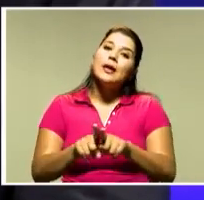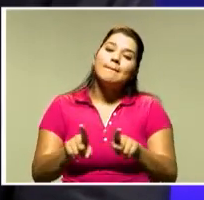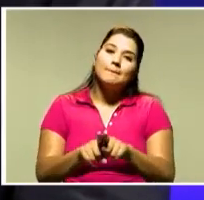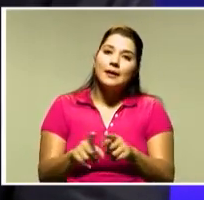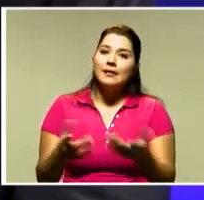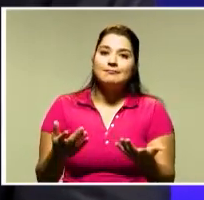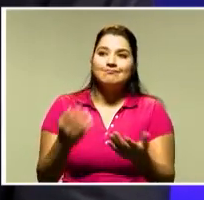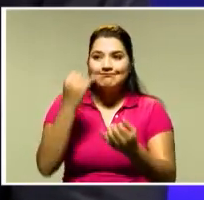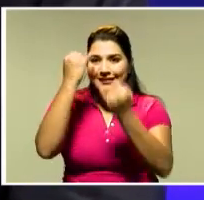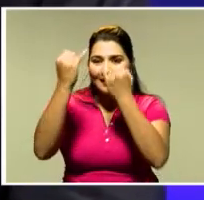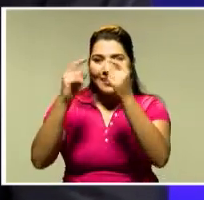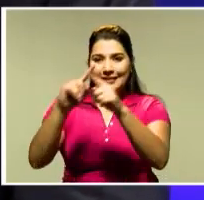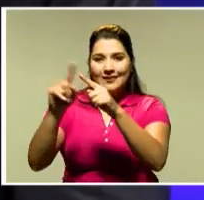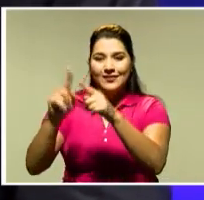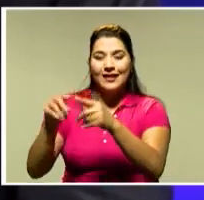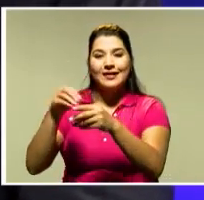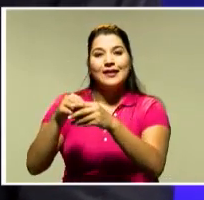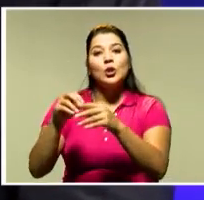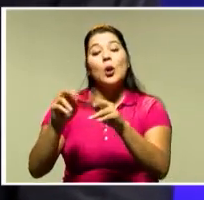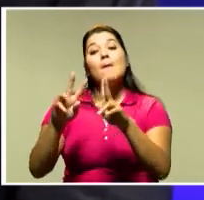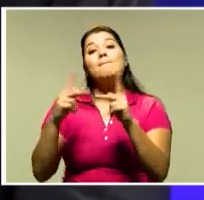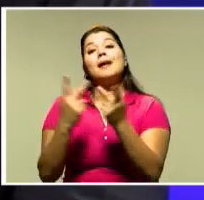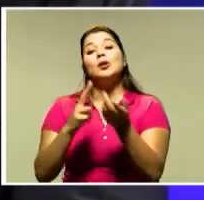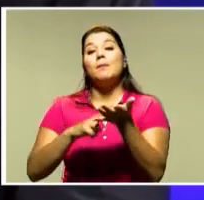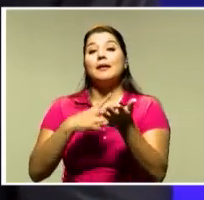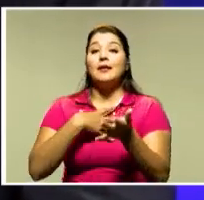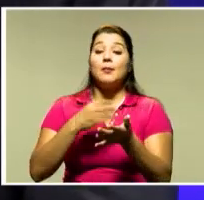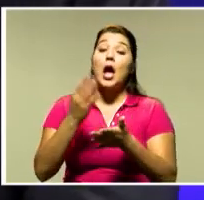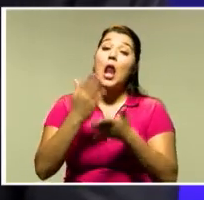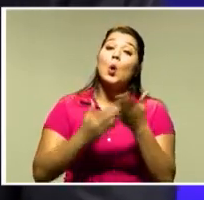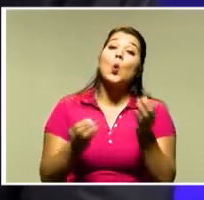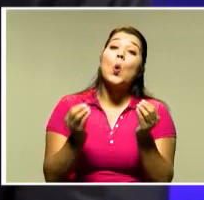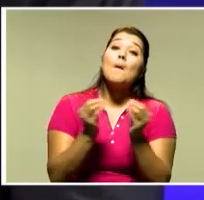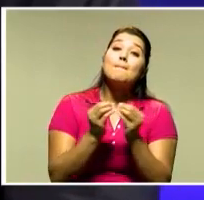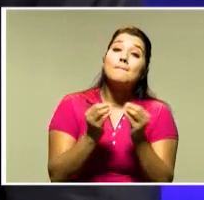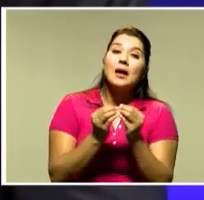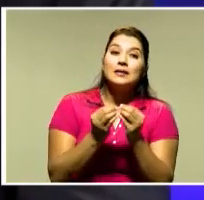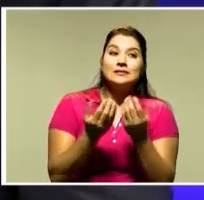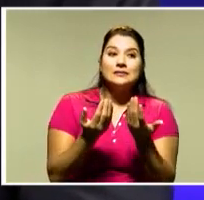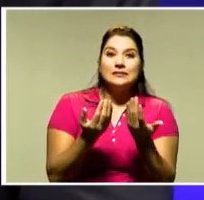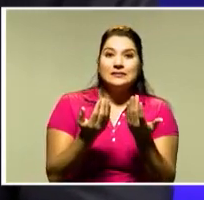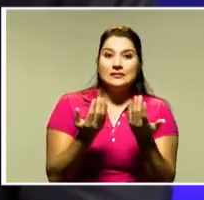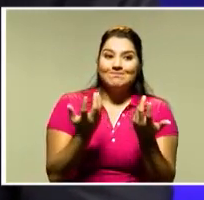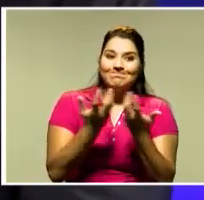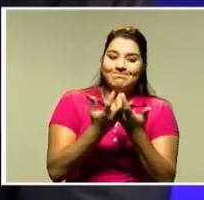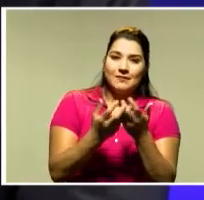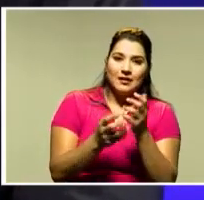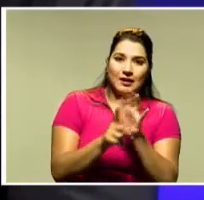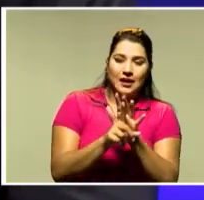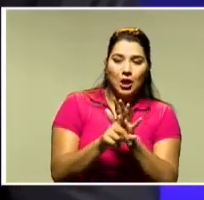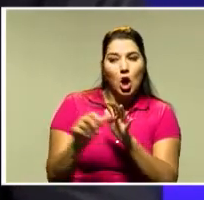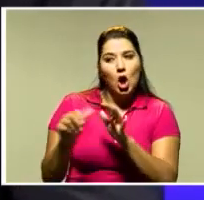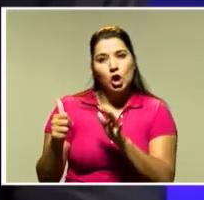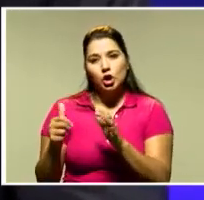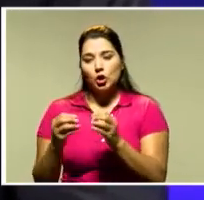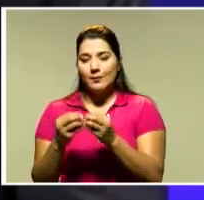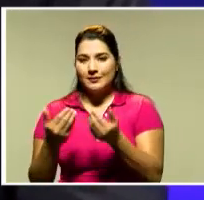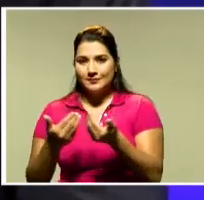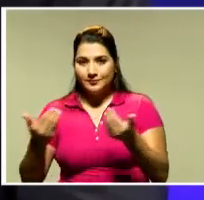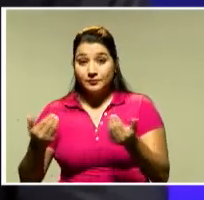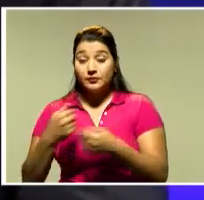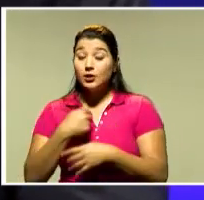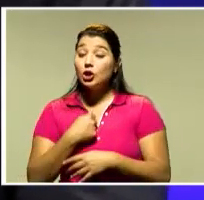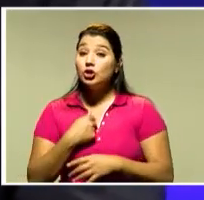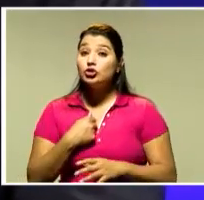en Liberación Nacional. Algunos más estatistas, otros más aperturistas. Yo me apunto con una